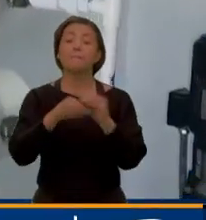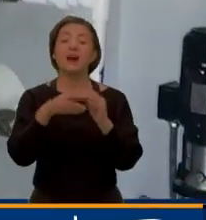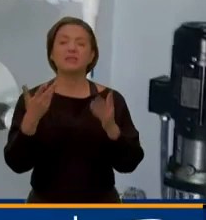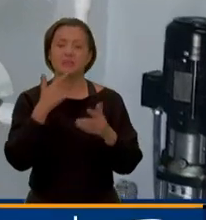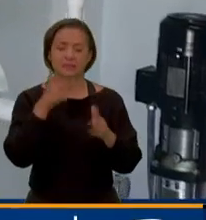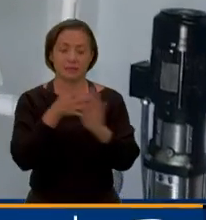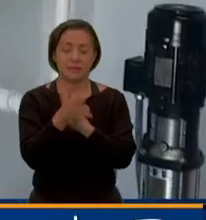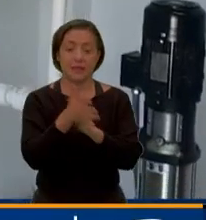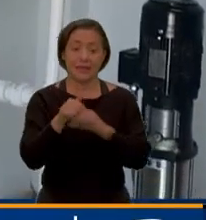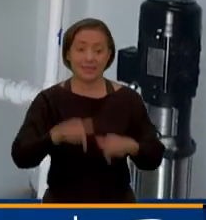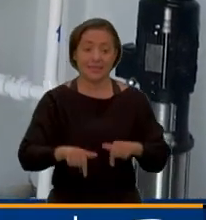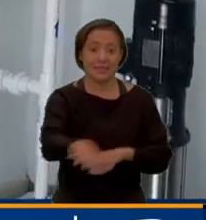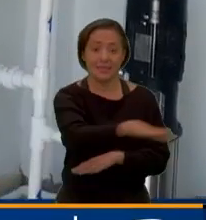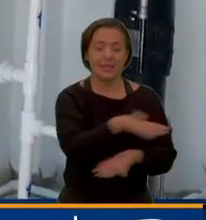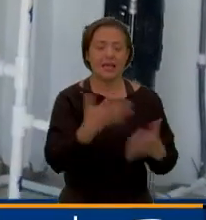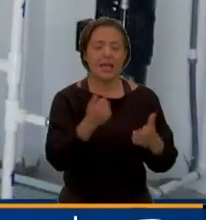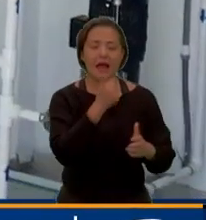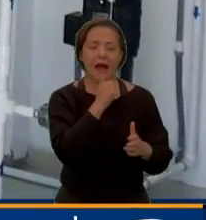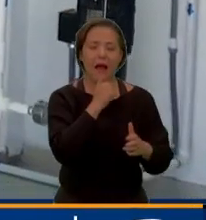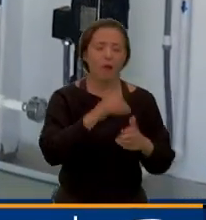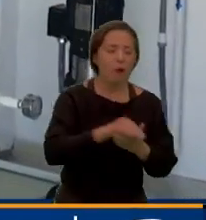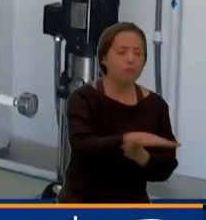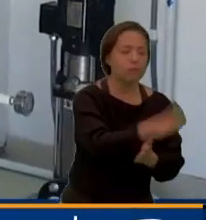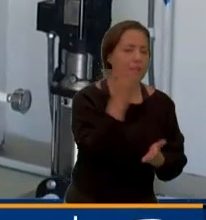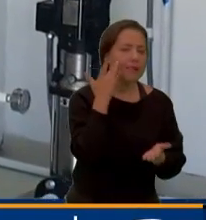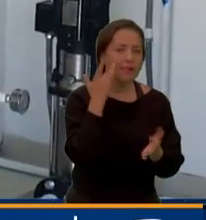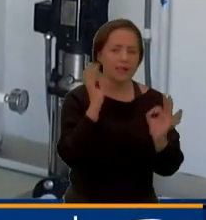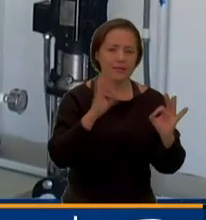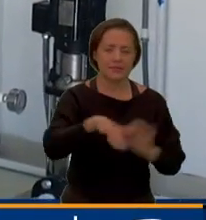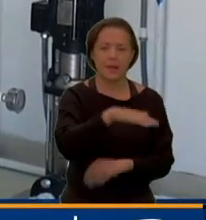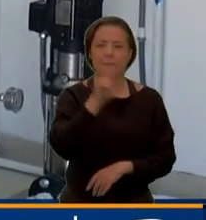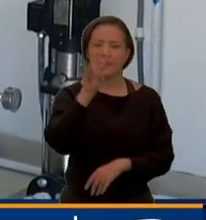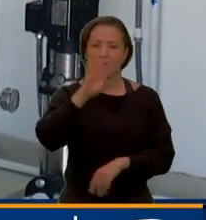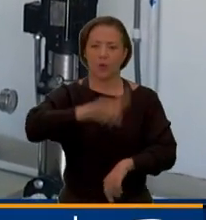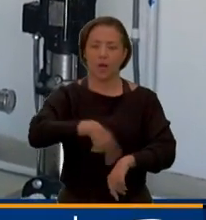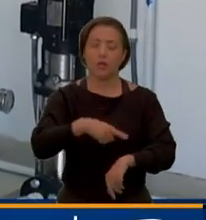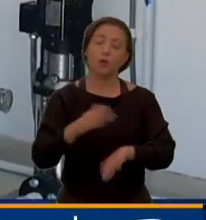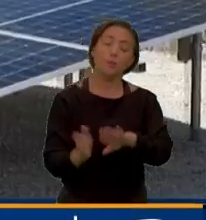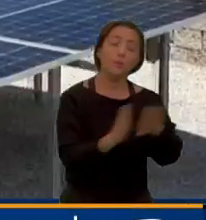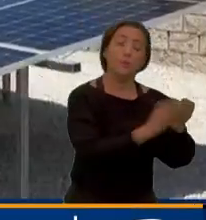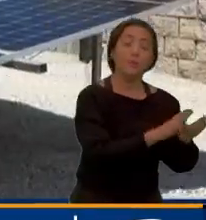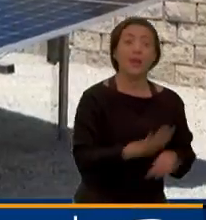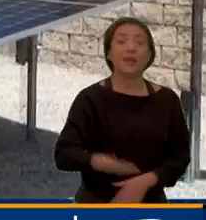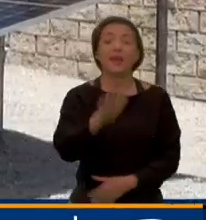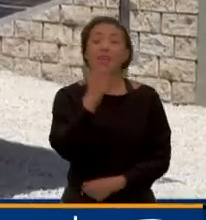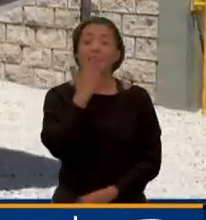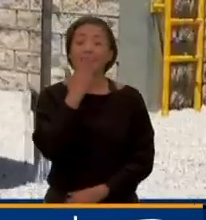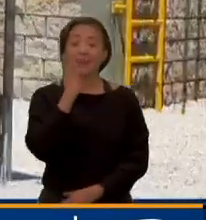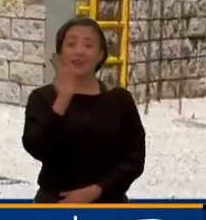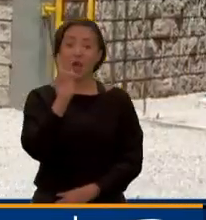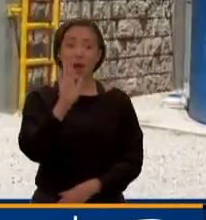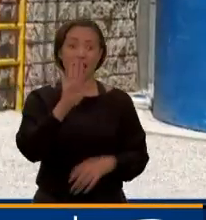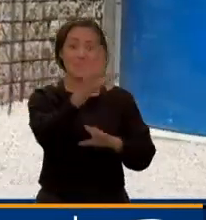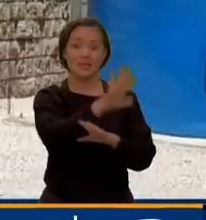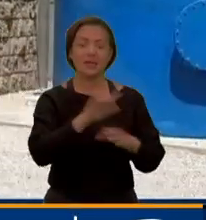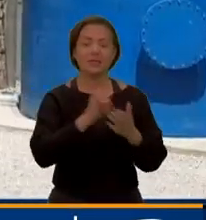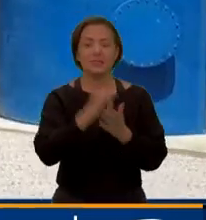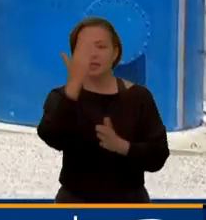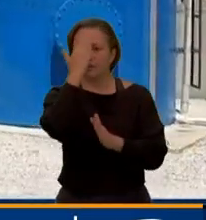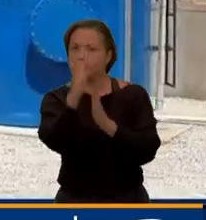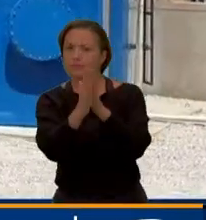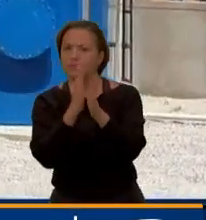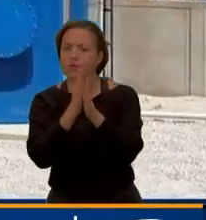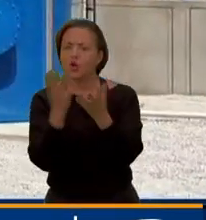espera entregar agua potable las 24 horas. Sin embargo, en Riohacha, lo que se conoció por parte de la unidad de gestión de